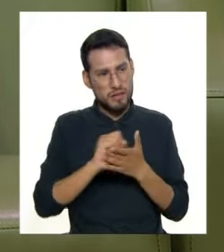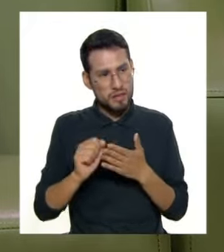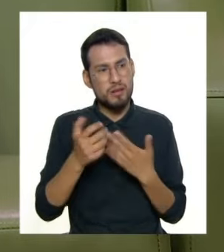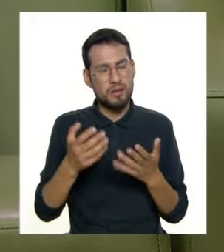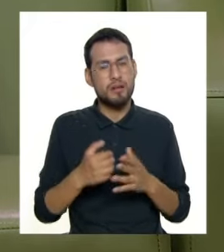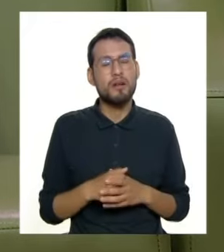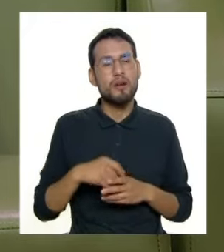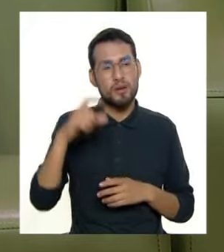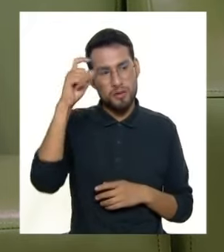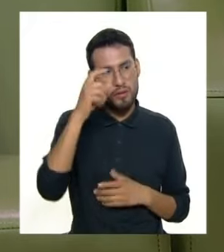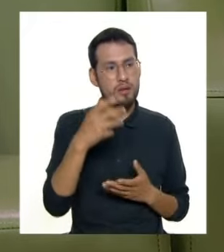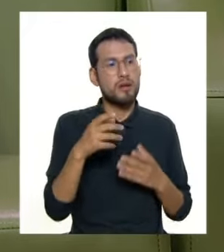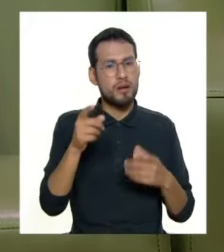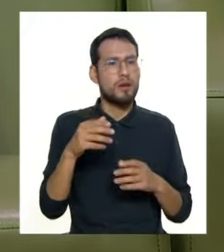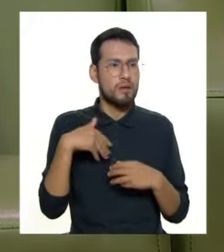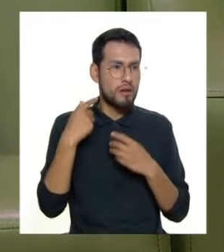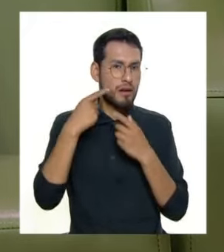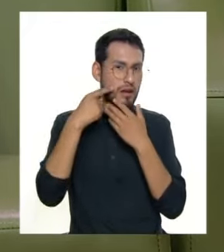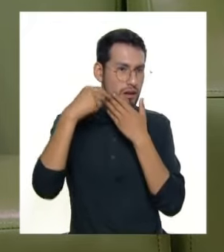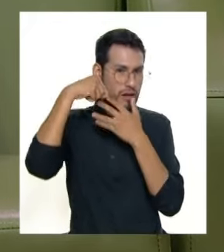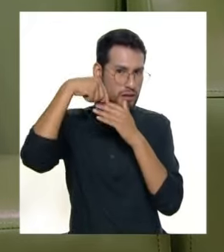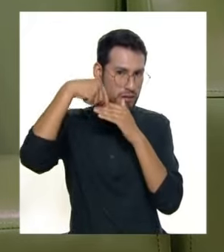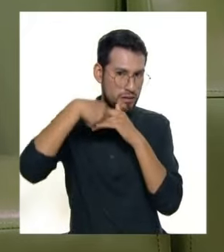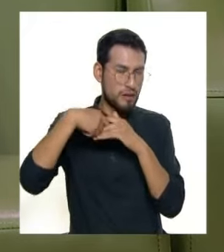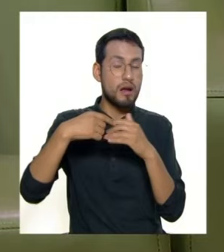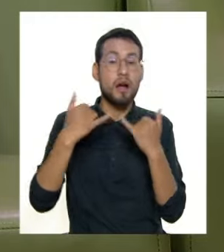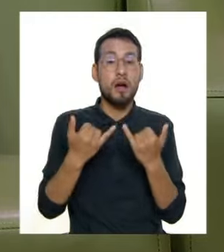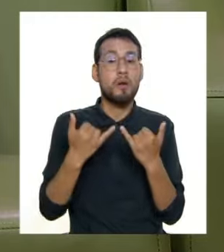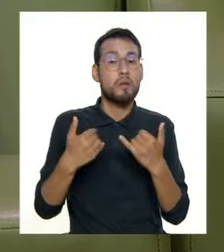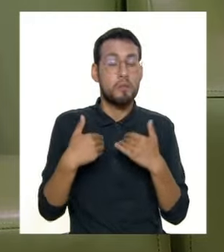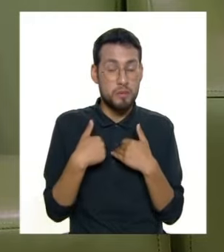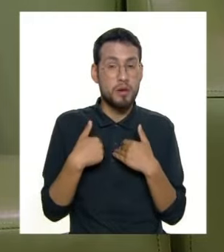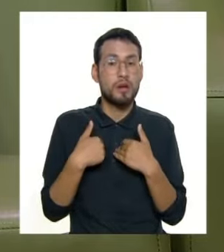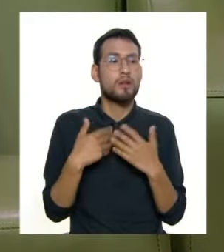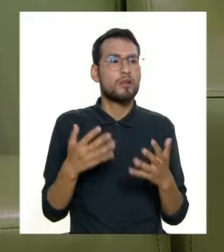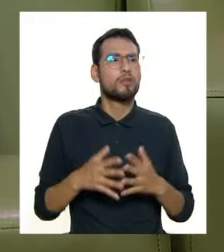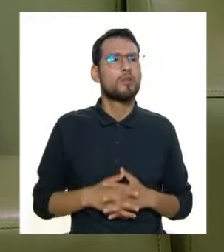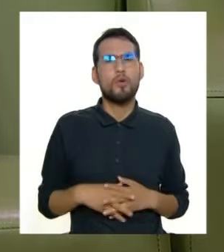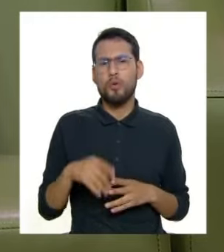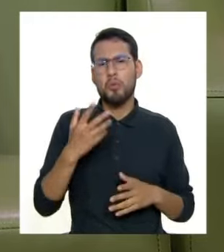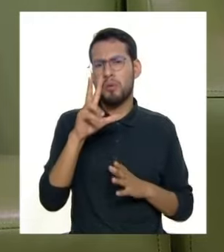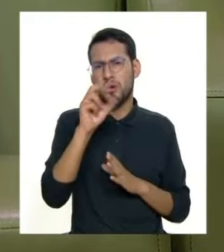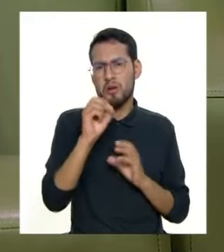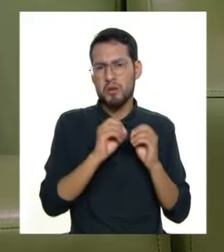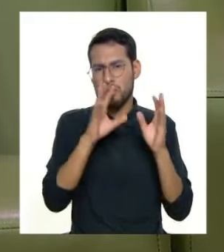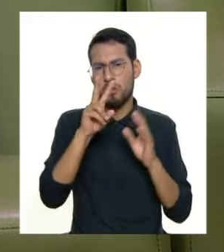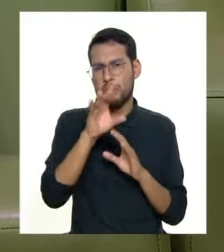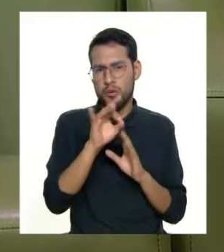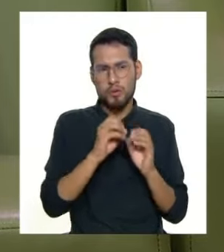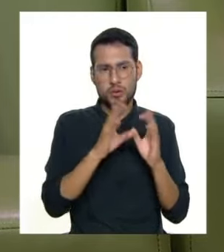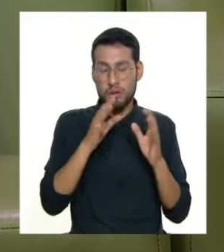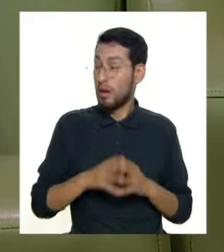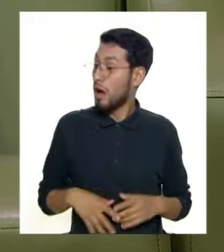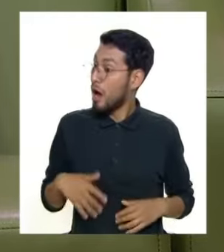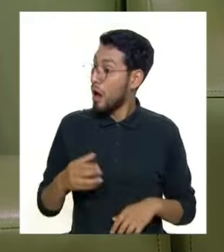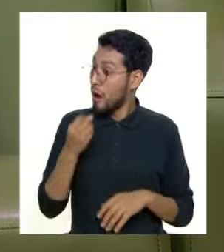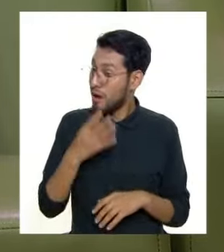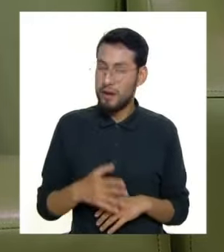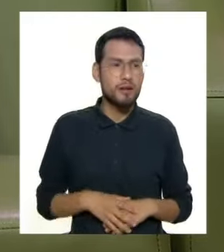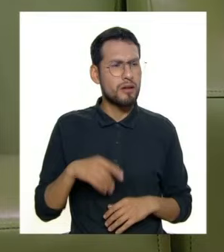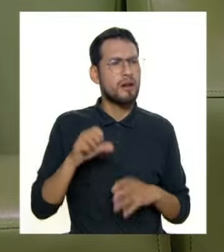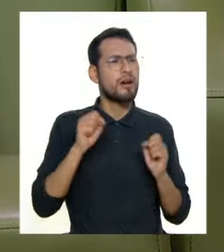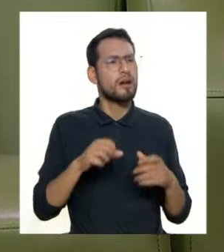un tiempo prudente de integración al hueso. Pero ahora hay implantes que solamente esperas más que 30 días o 28 días. ¡Ay, qué genial! Entonces, yo quiero